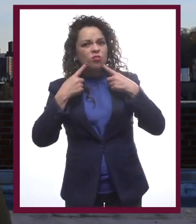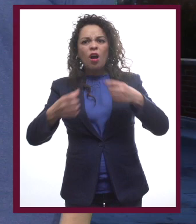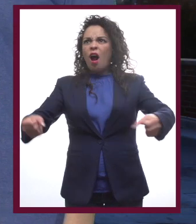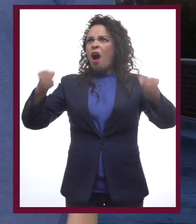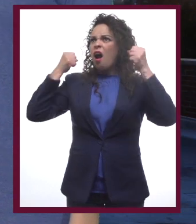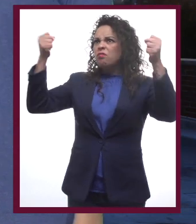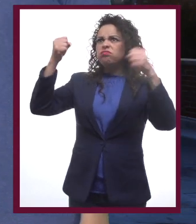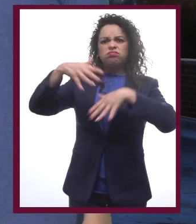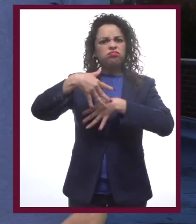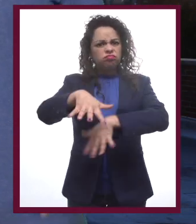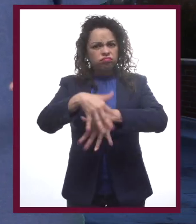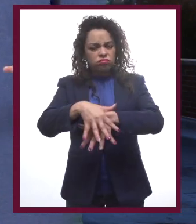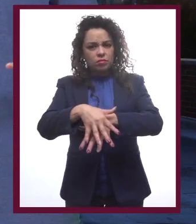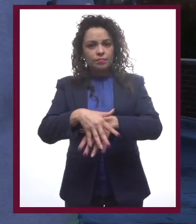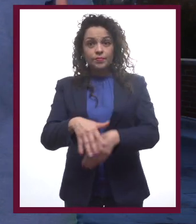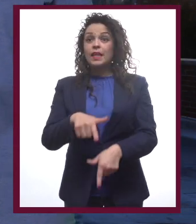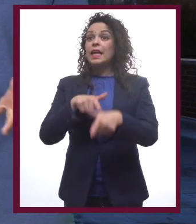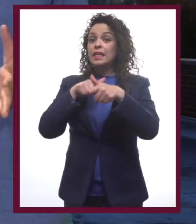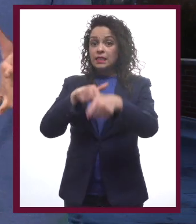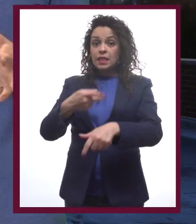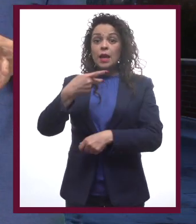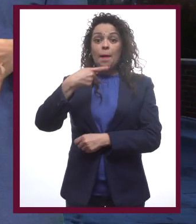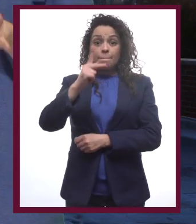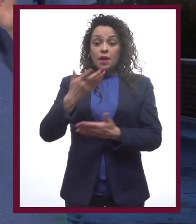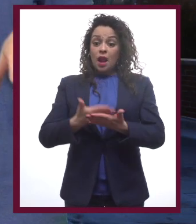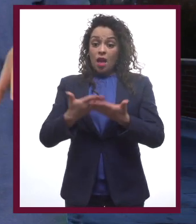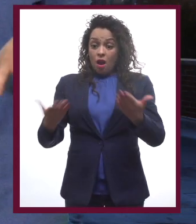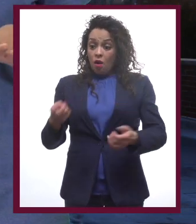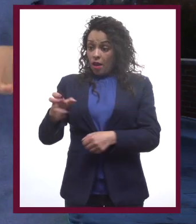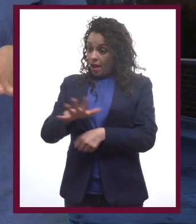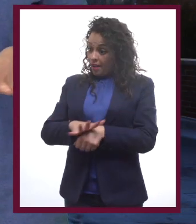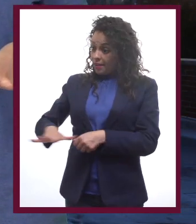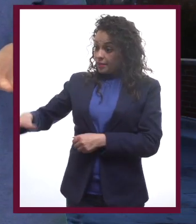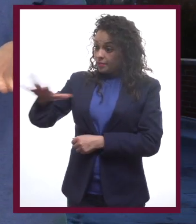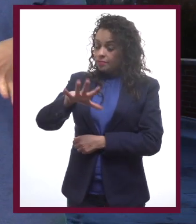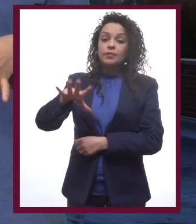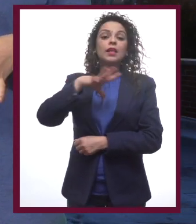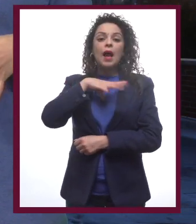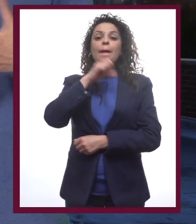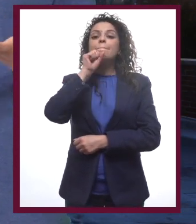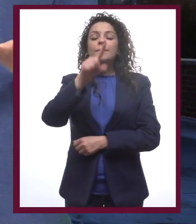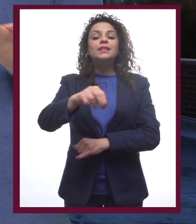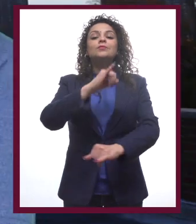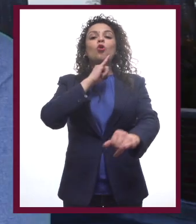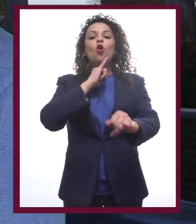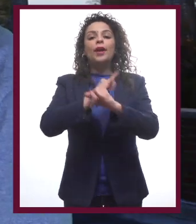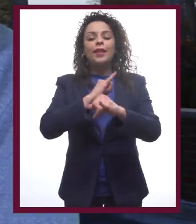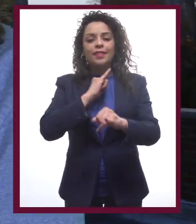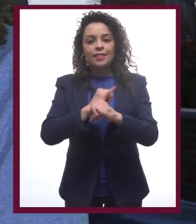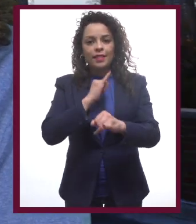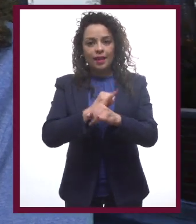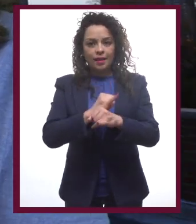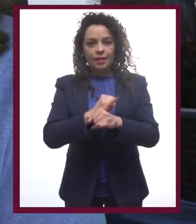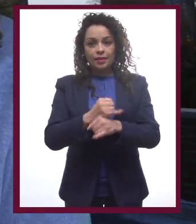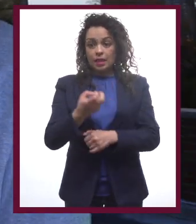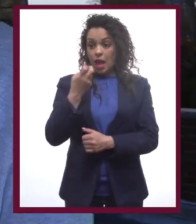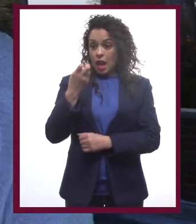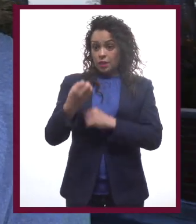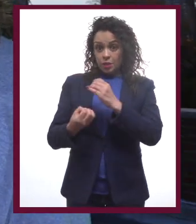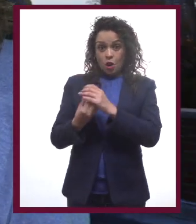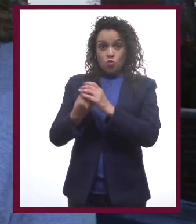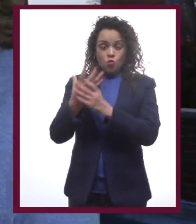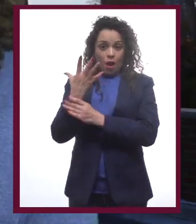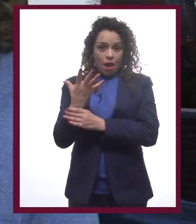discutir y se manifestaba. Lo seguimos haciendo, pero esta vez ese espacio público también existe en Internet. Y esta